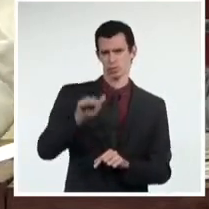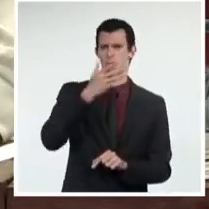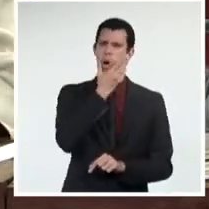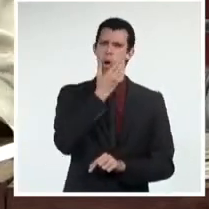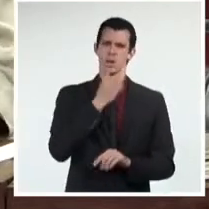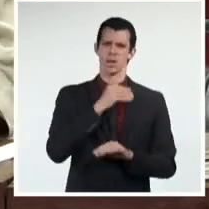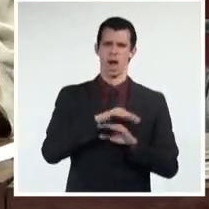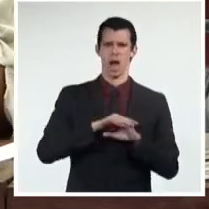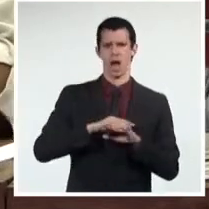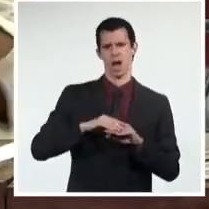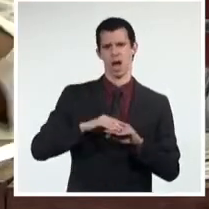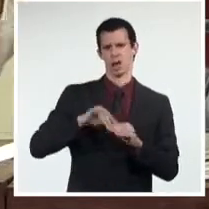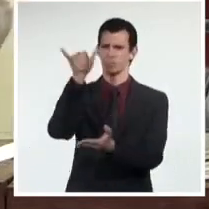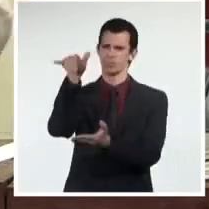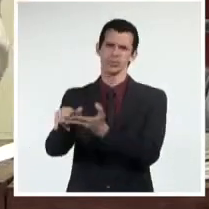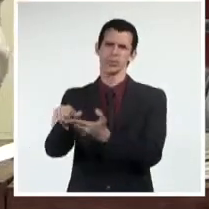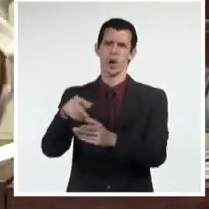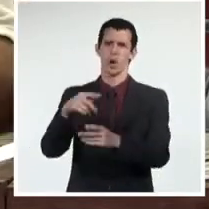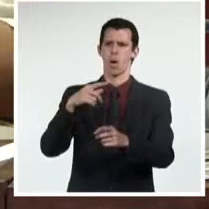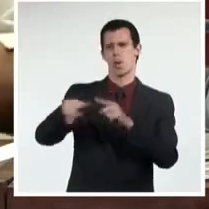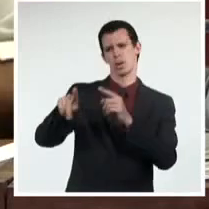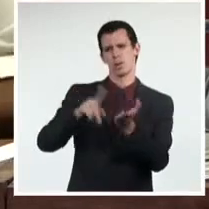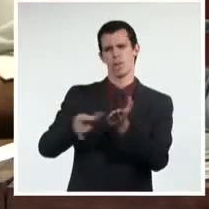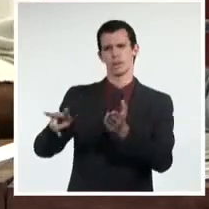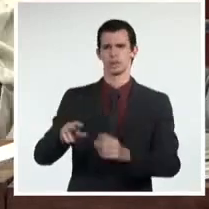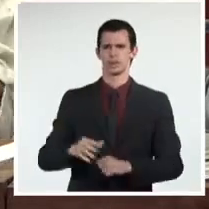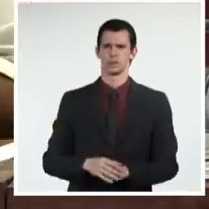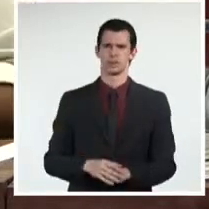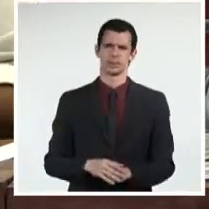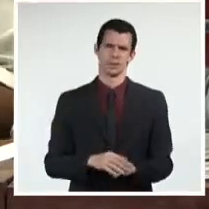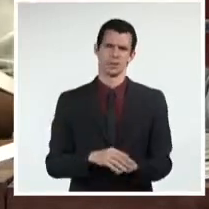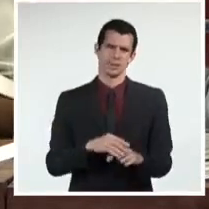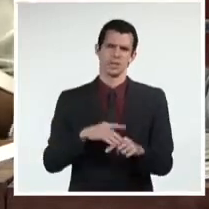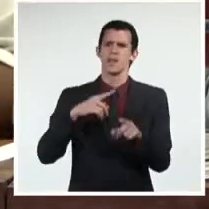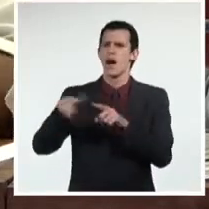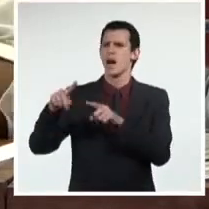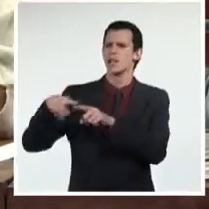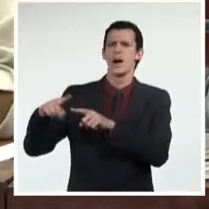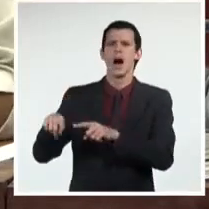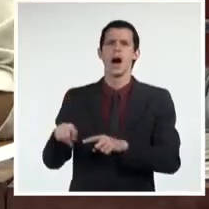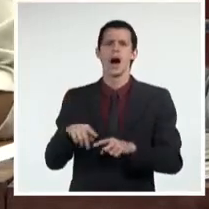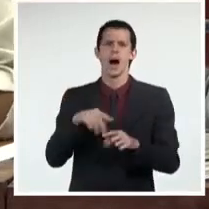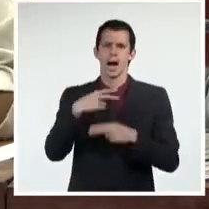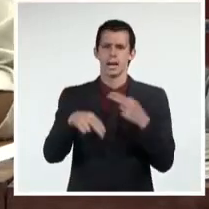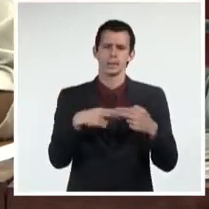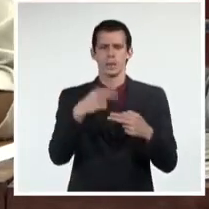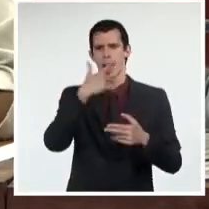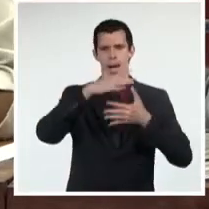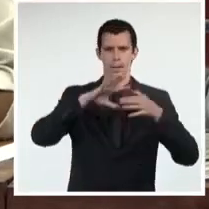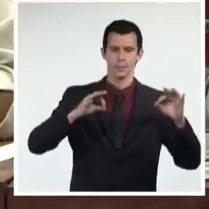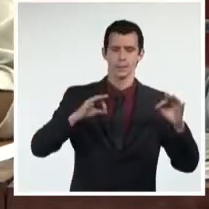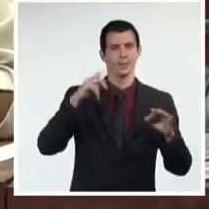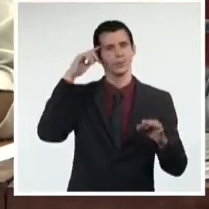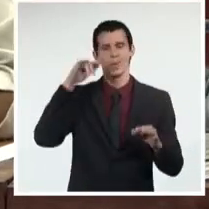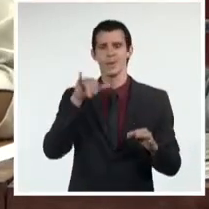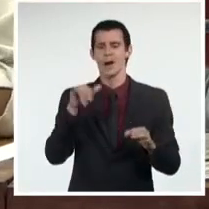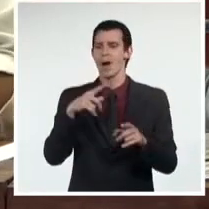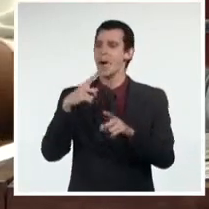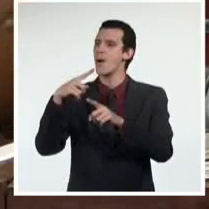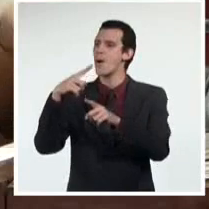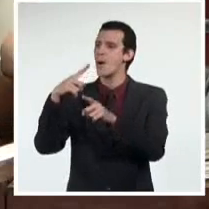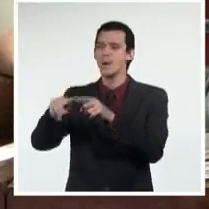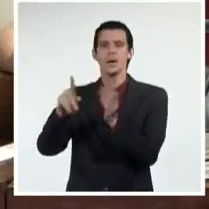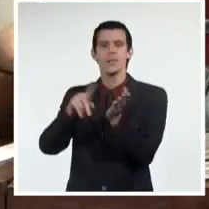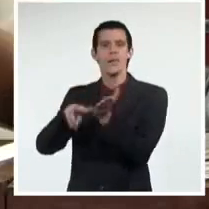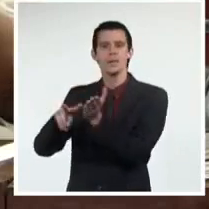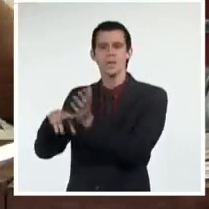es mejor, dígase Artemisa, por ejemplo, que recepciona mucha migración de otros territorios,